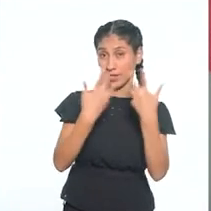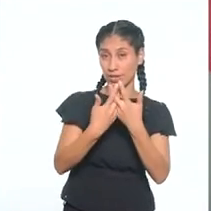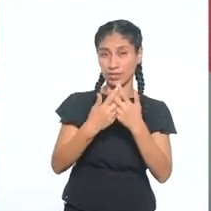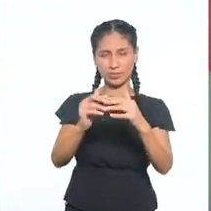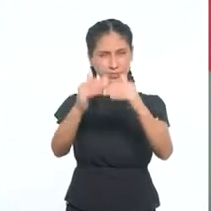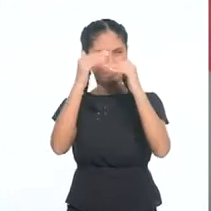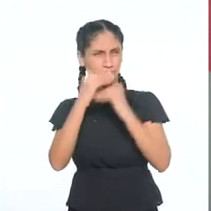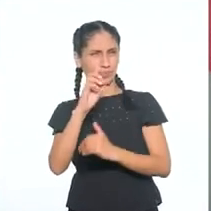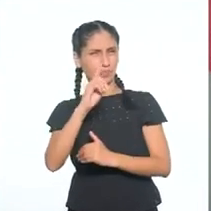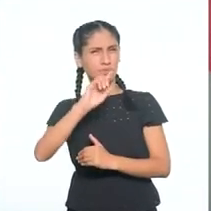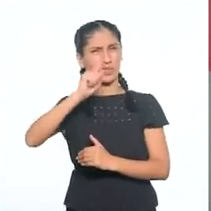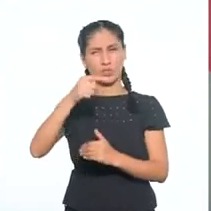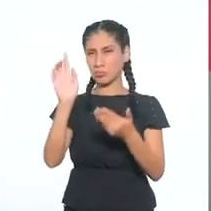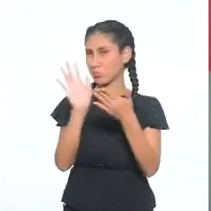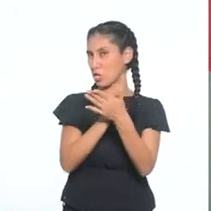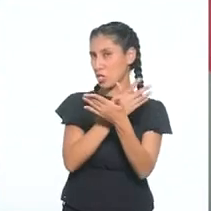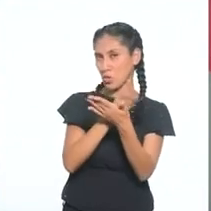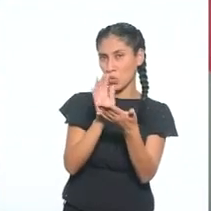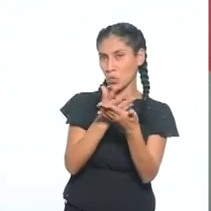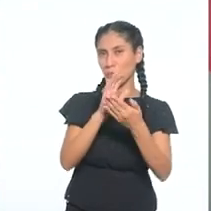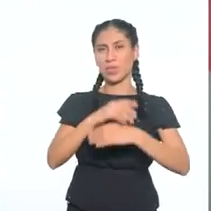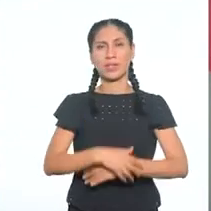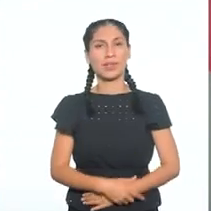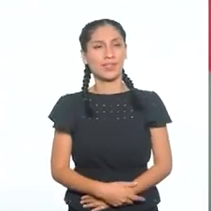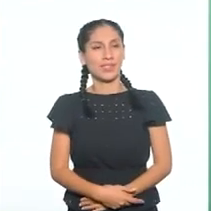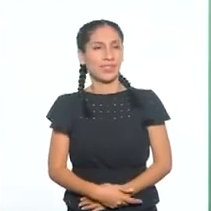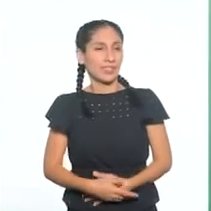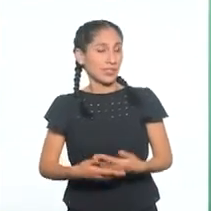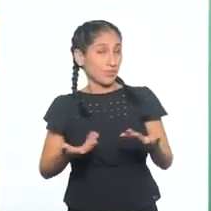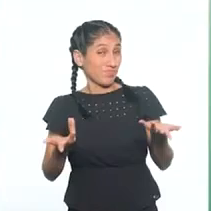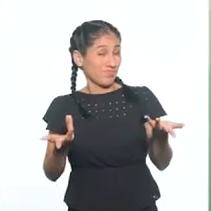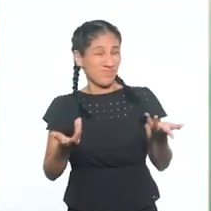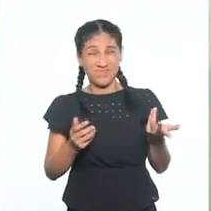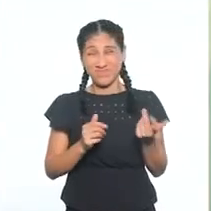coherente de ninguna de las anteriores